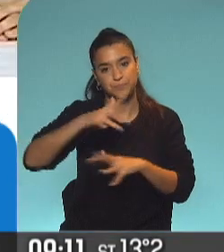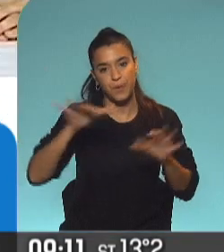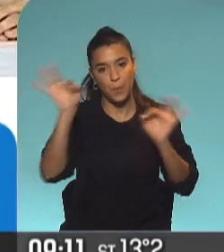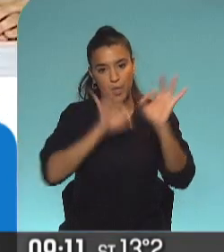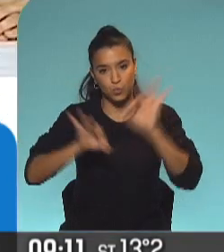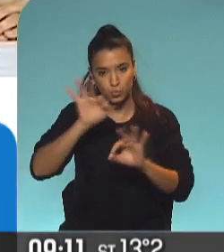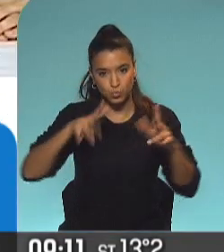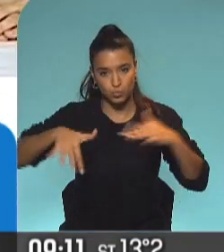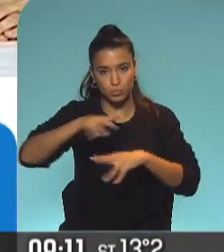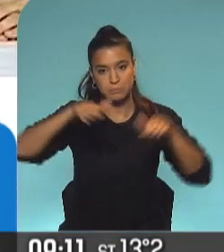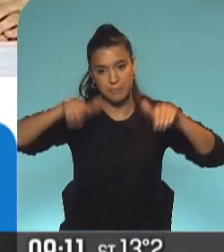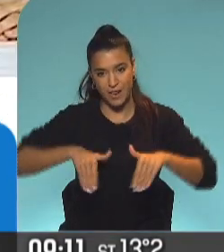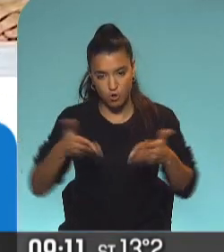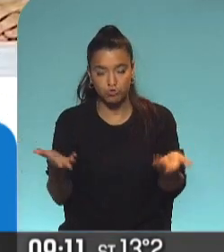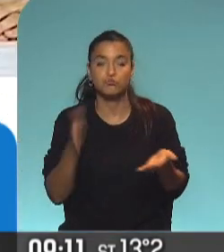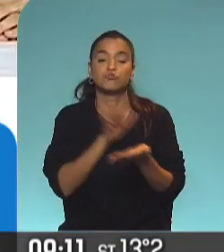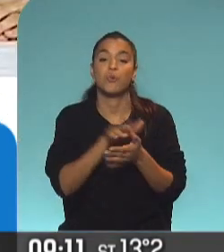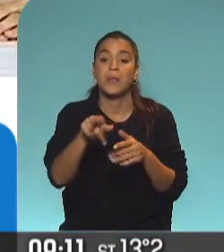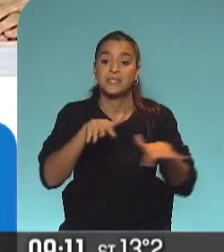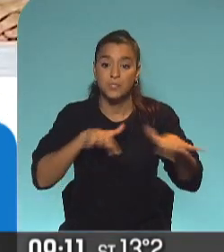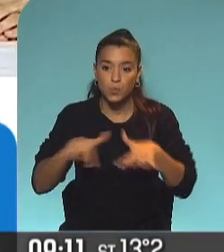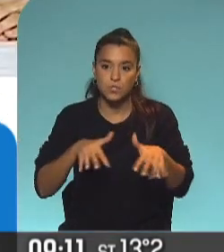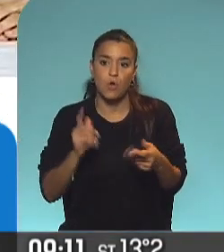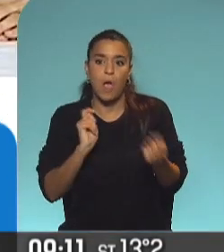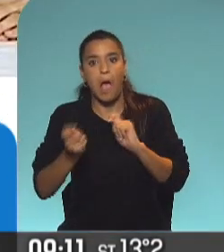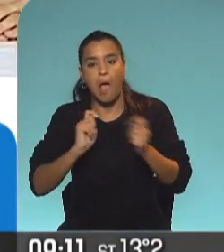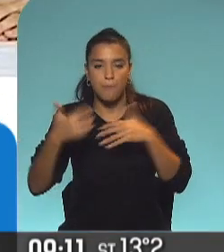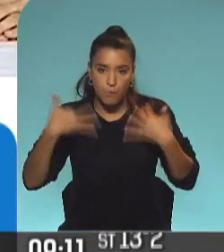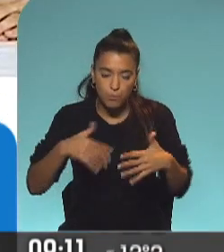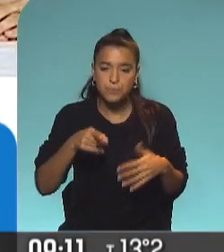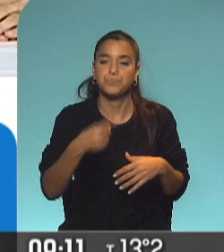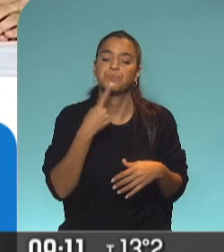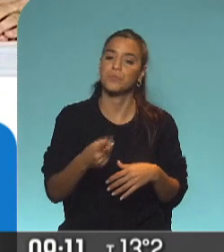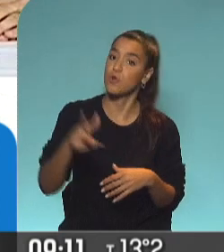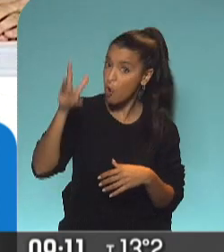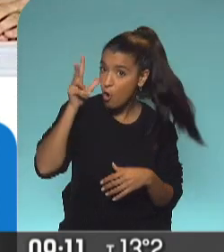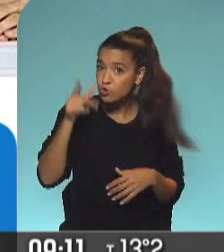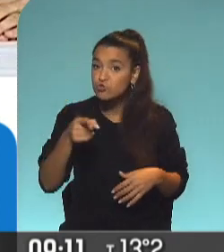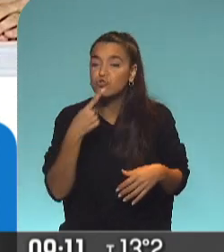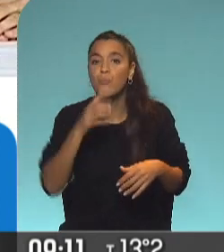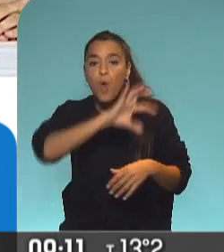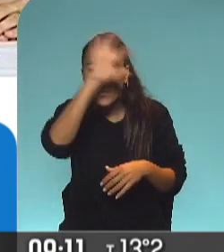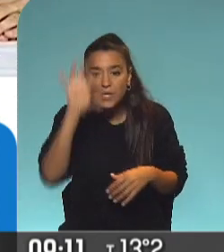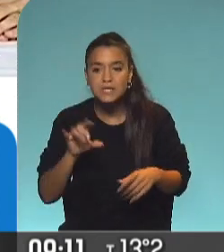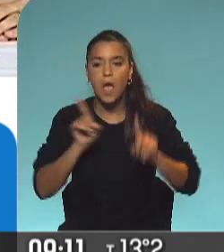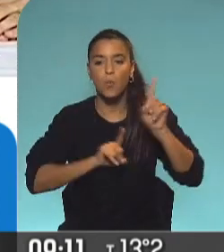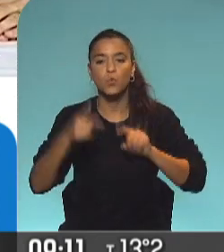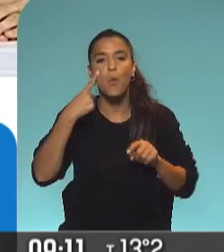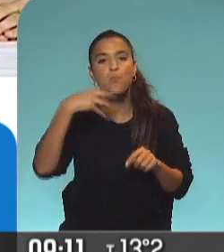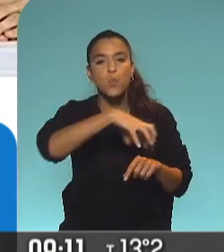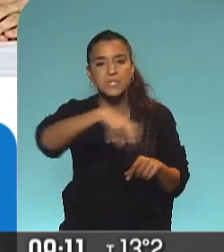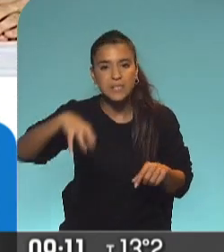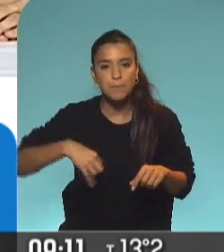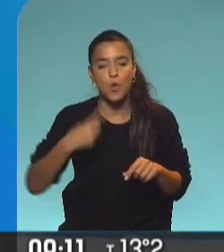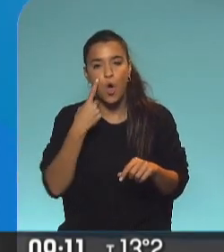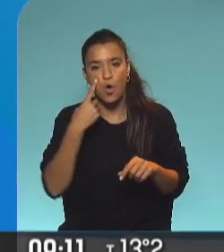viral. En relación a esa situación dinámica, son 8 las provincias y algunos municipios de provincia